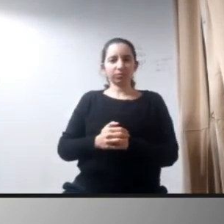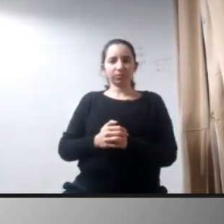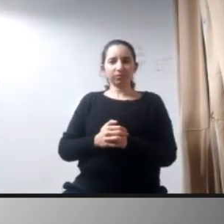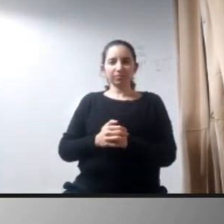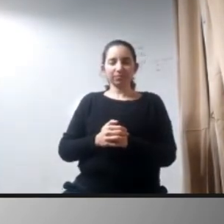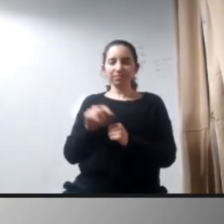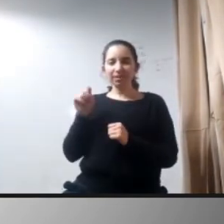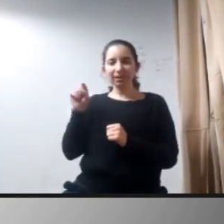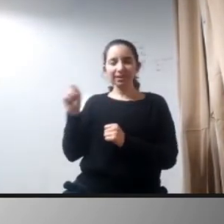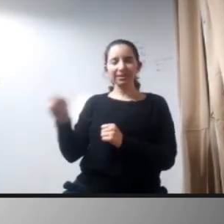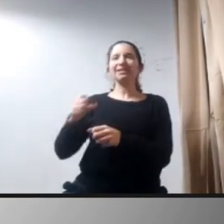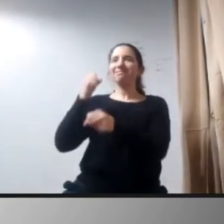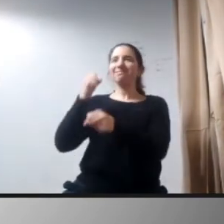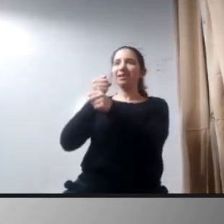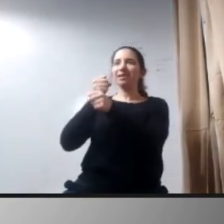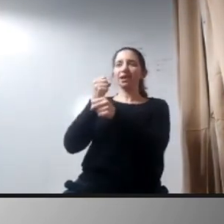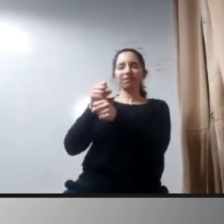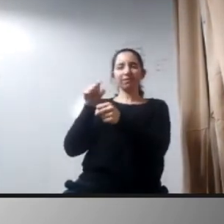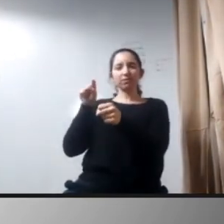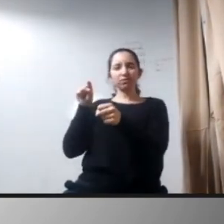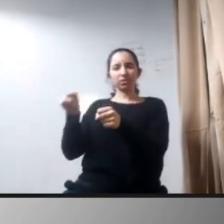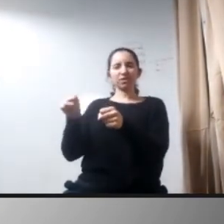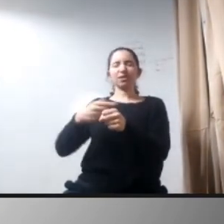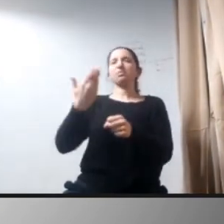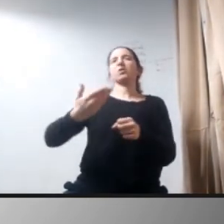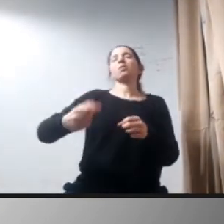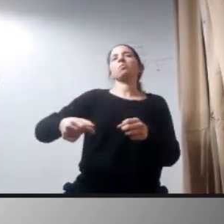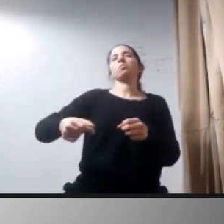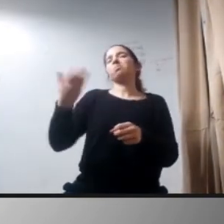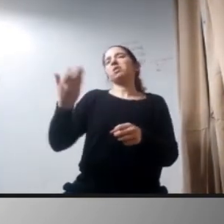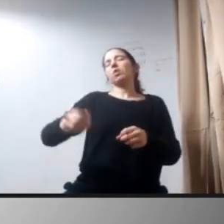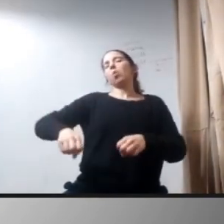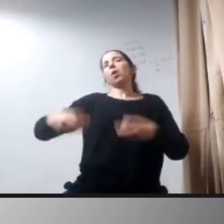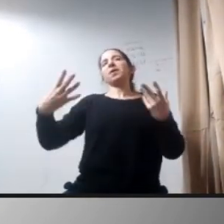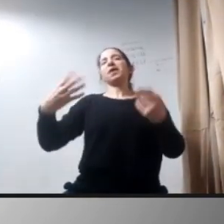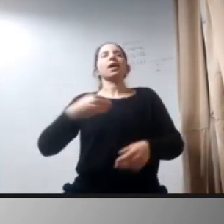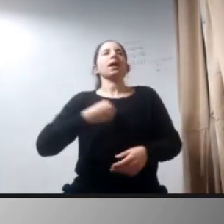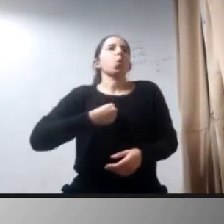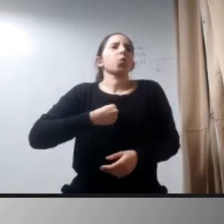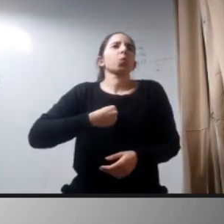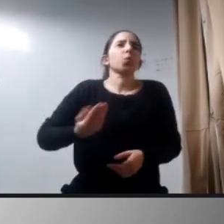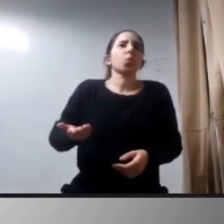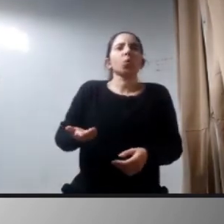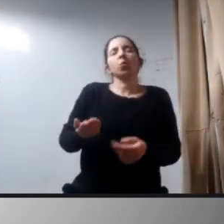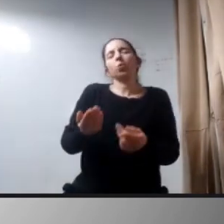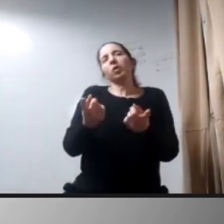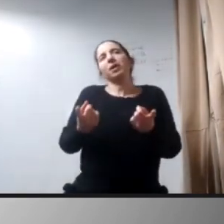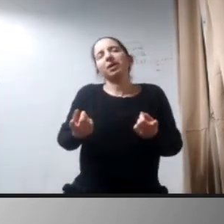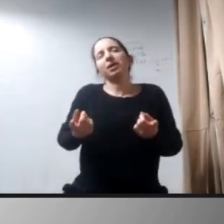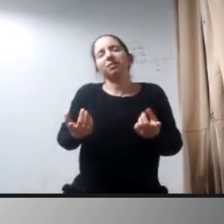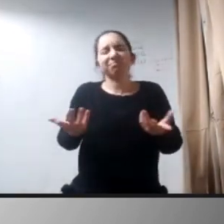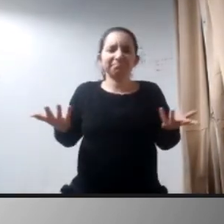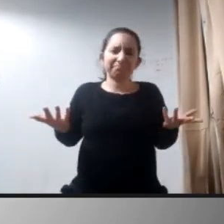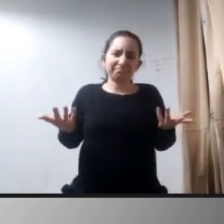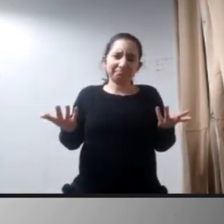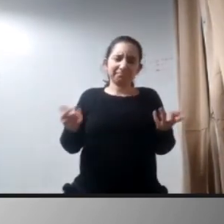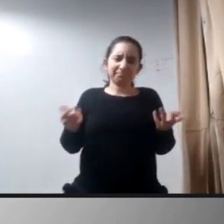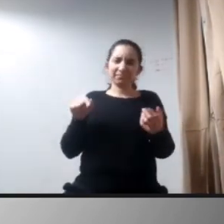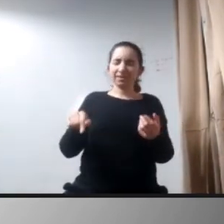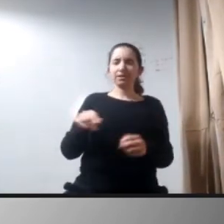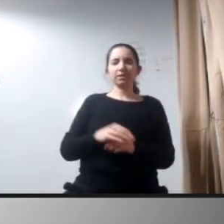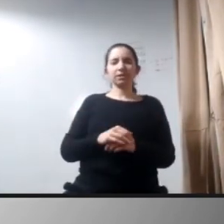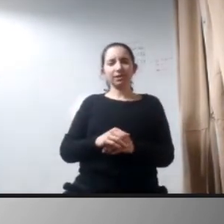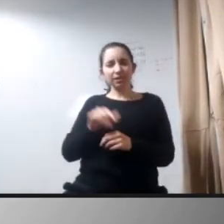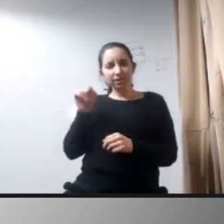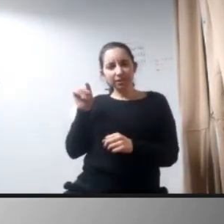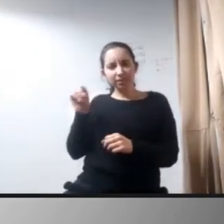haga que ese trabajo no lo haga la gente por voluntad y porque necesita brindarse al